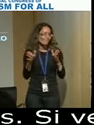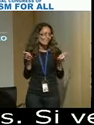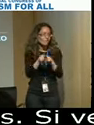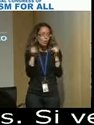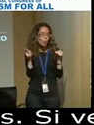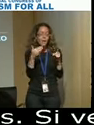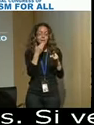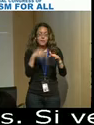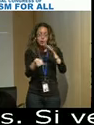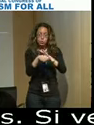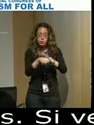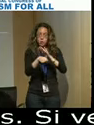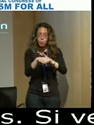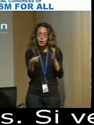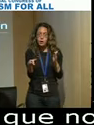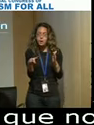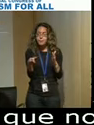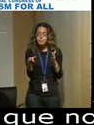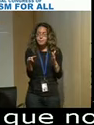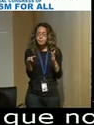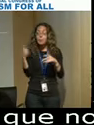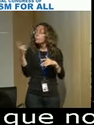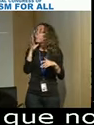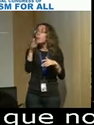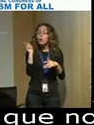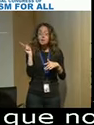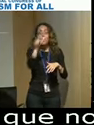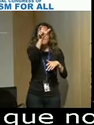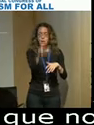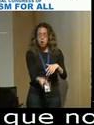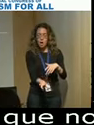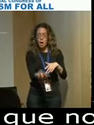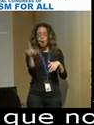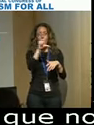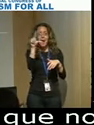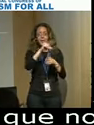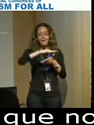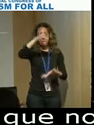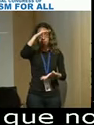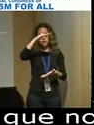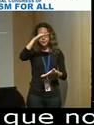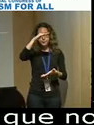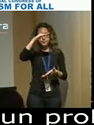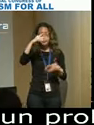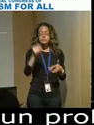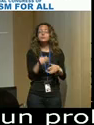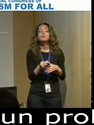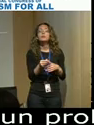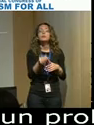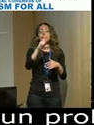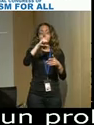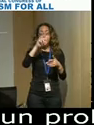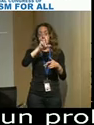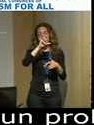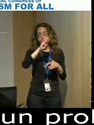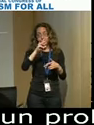persista la presencia, o sea, por eso persona está con mayúsculas. Nosotros hemos usado durante mucho tiempo el acrónimo PCD, persona con discapacidad,